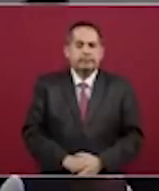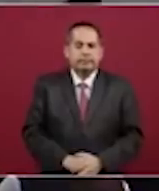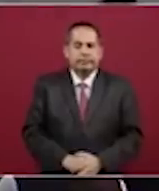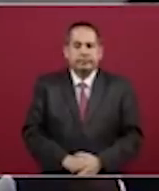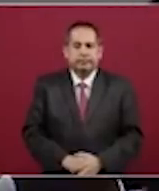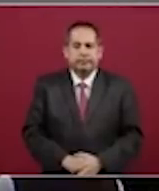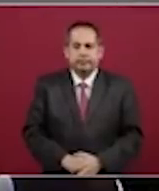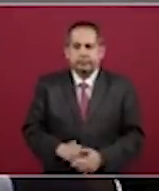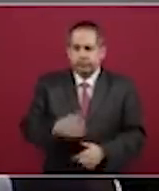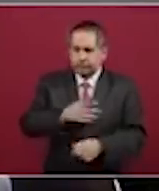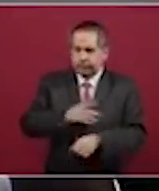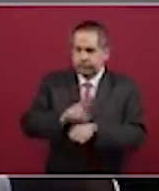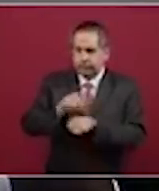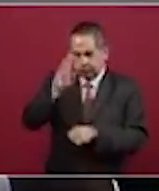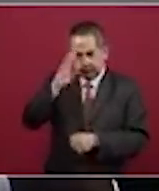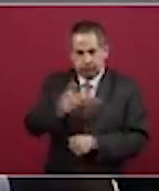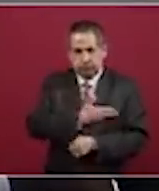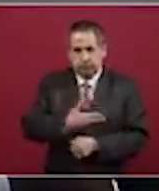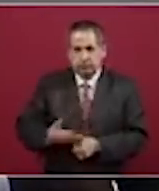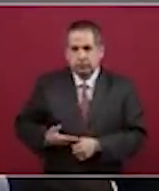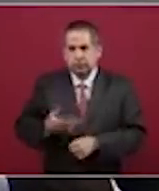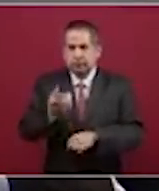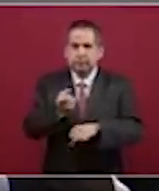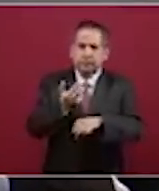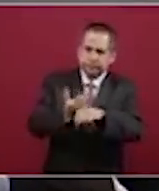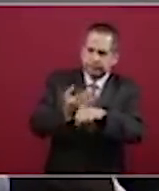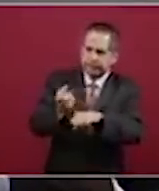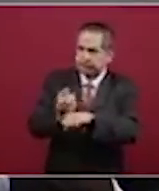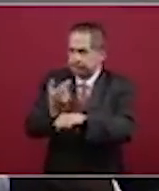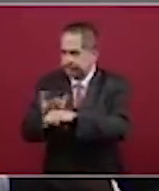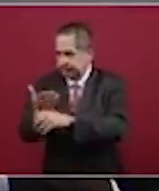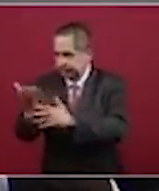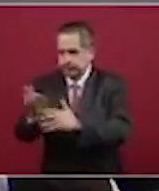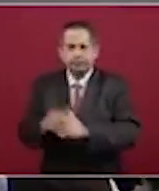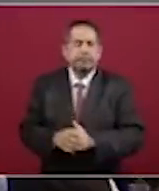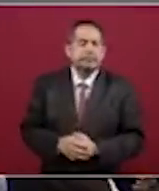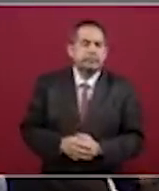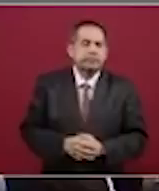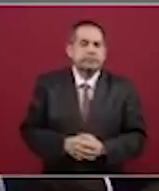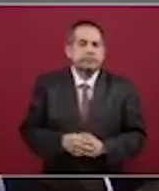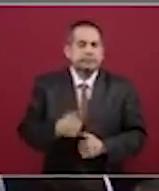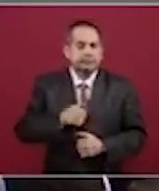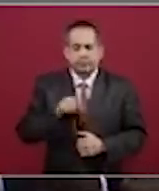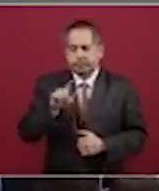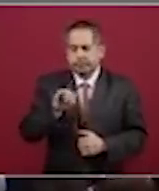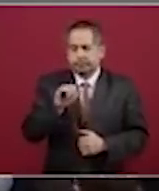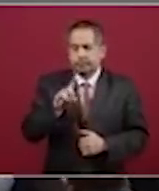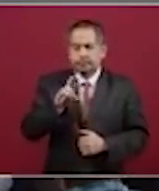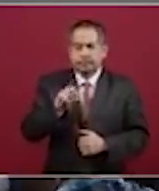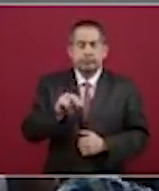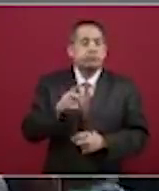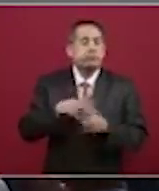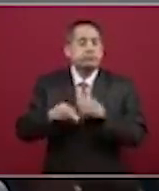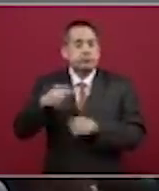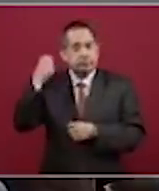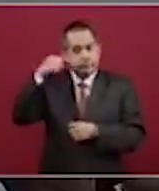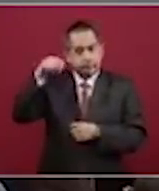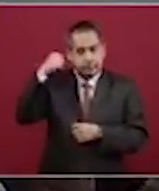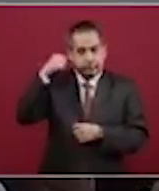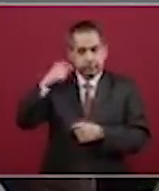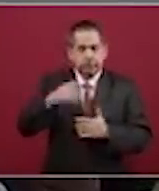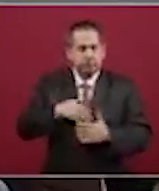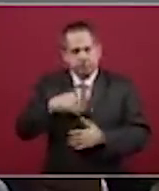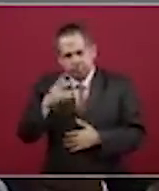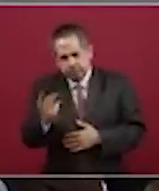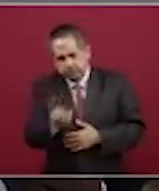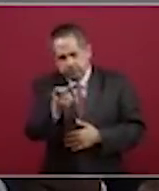Gracias. Buenos días, señor presidente. Buenos días, secretaria, secretario. Alejandro Lelo, de la Red, diario Basta, Tabasco. Y preguntarle,